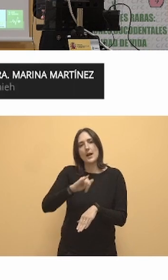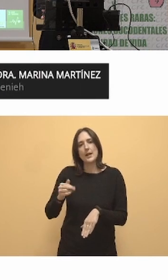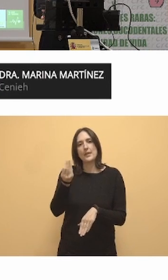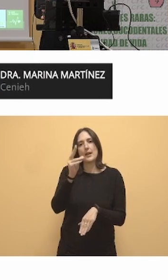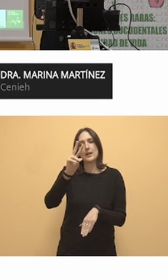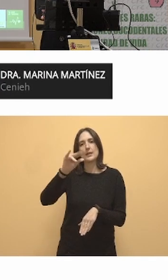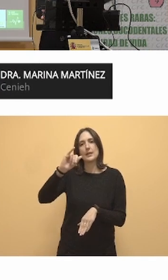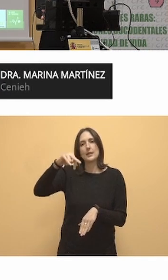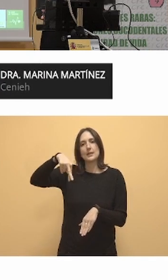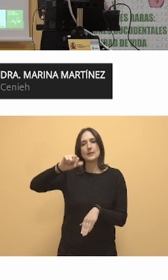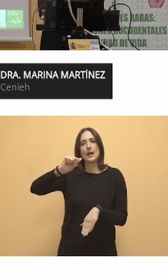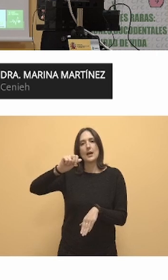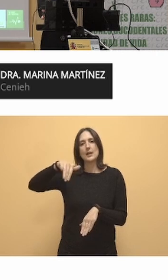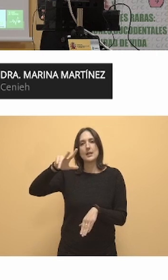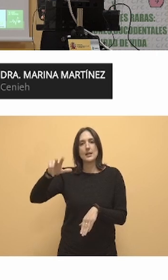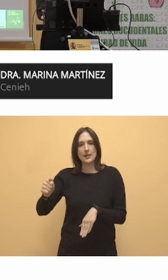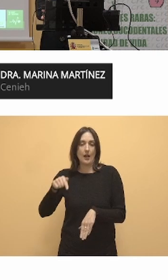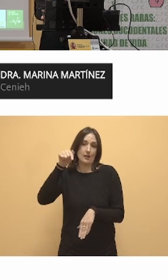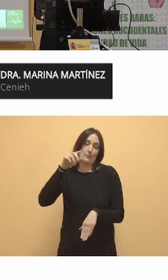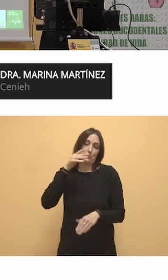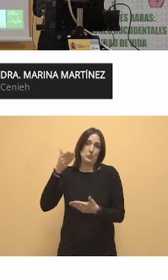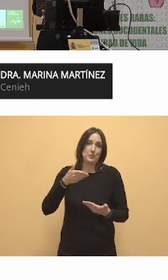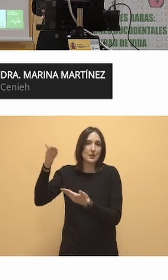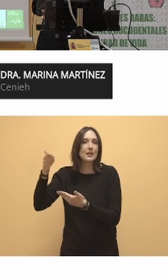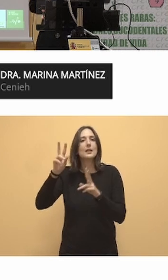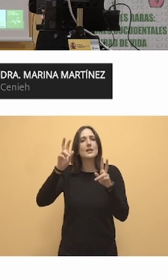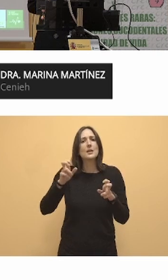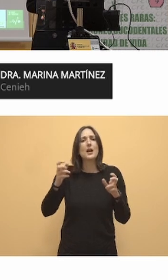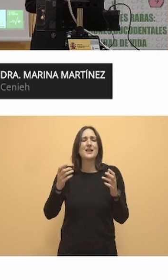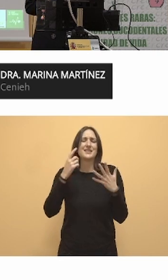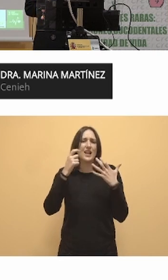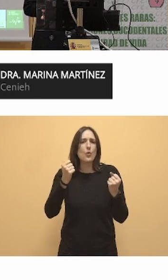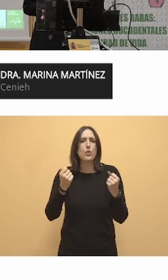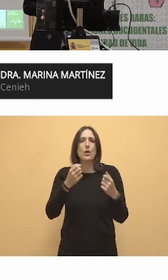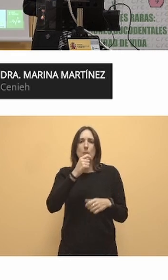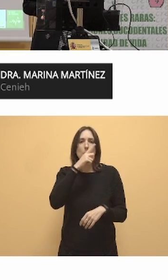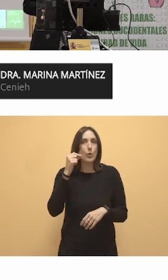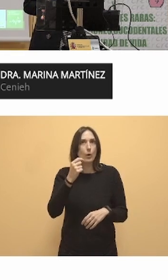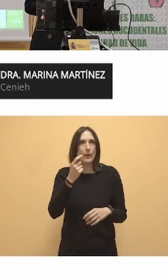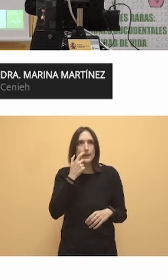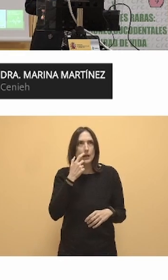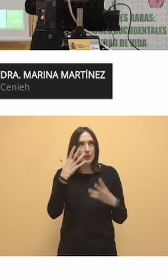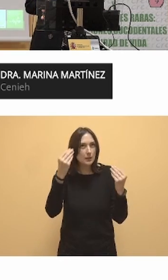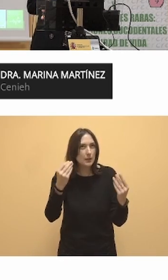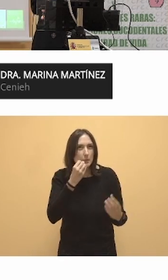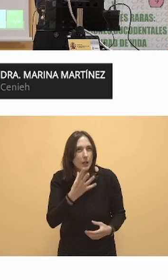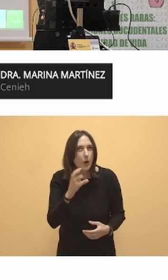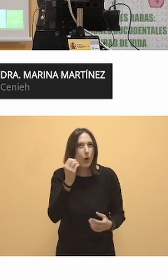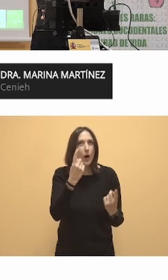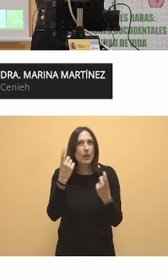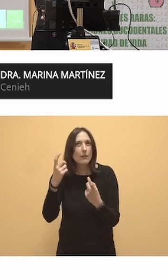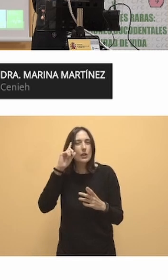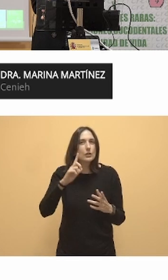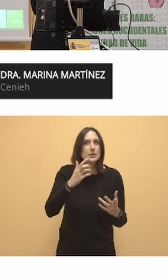ponencia, en estas jornadas sobre salud bucodental. ¿Se me entiende bien? ¿Hace falta que...? No